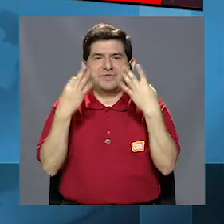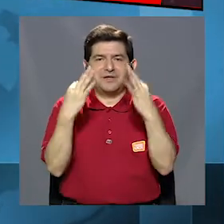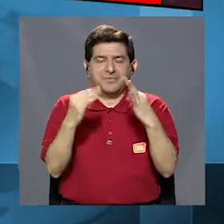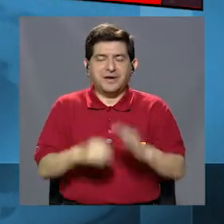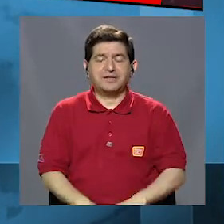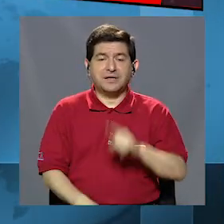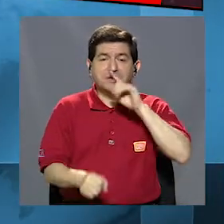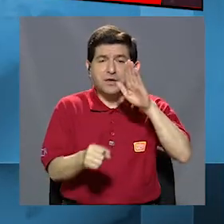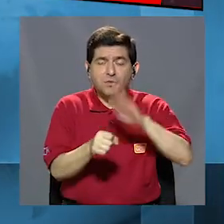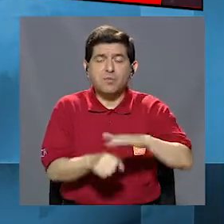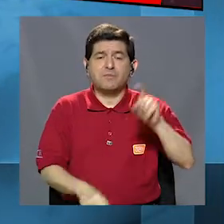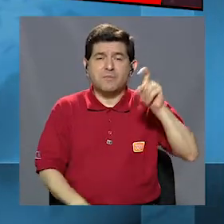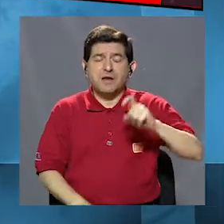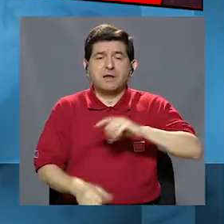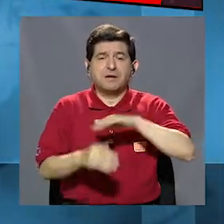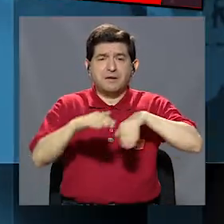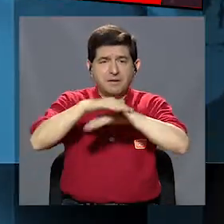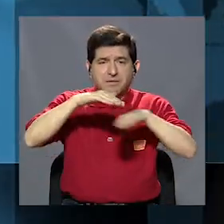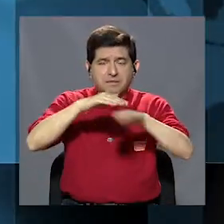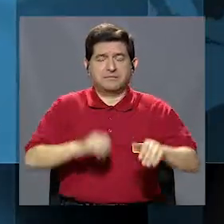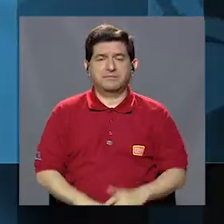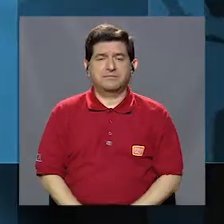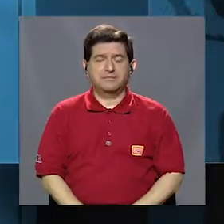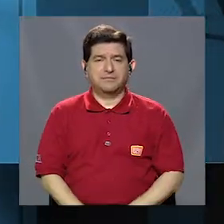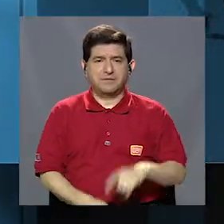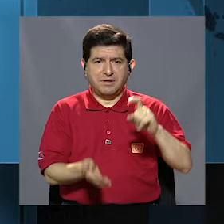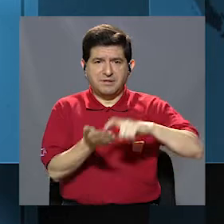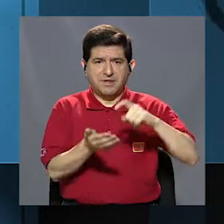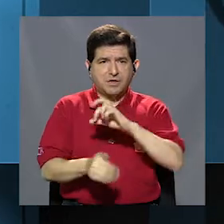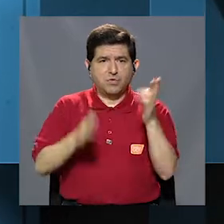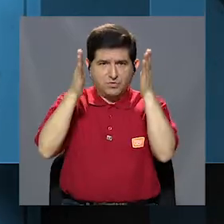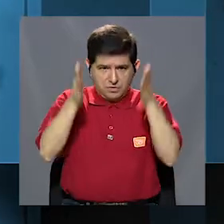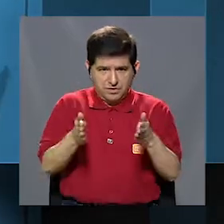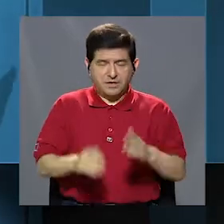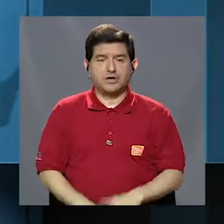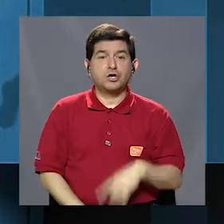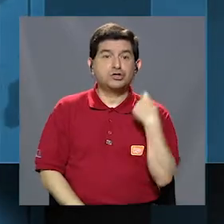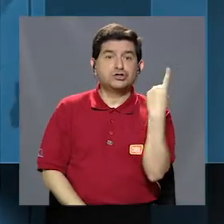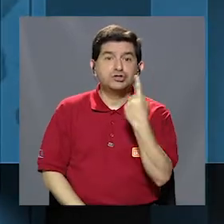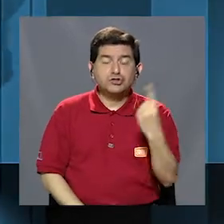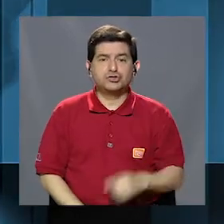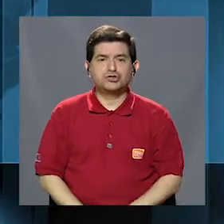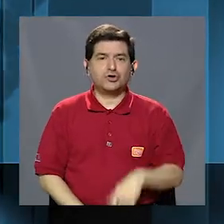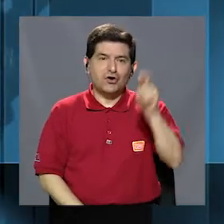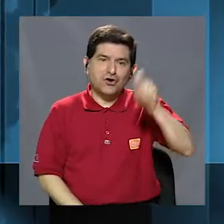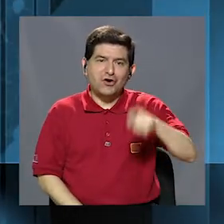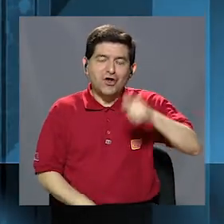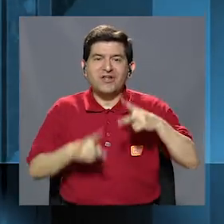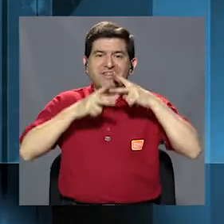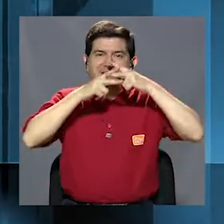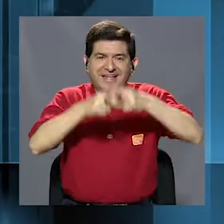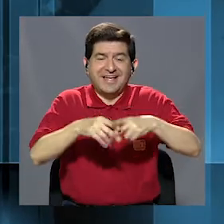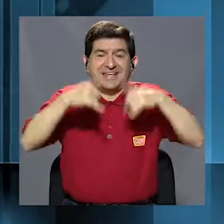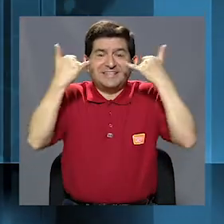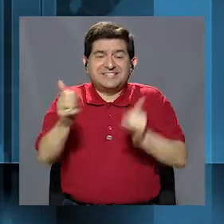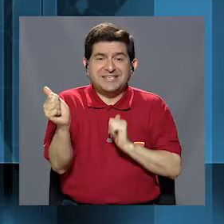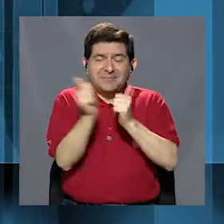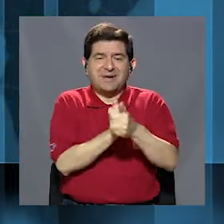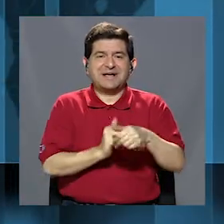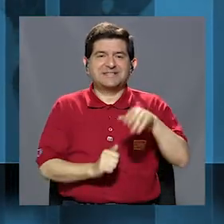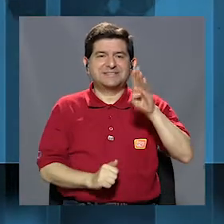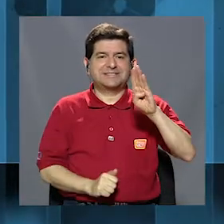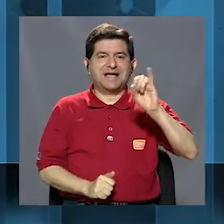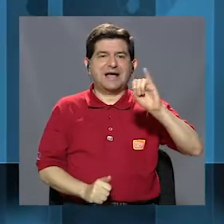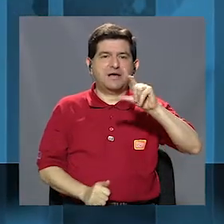para cubrir sus necesidades básicas. La deuda de los costarricenses, solo por concepto de tarjetas de crédito, ya